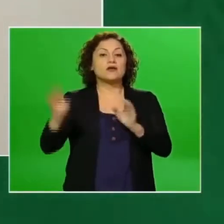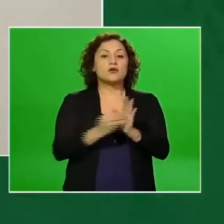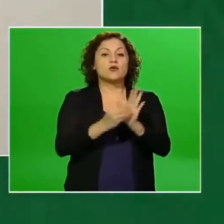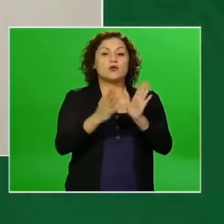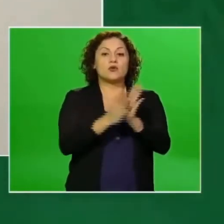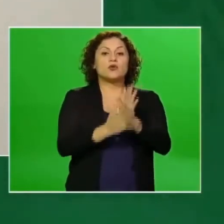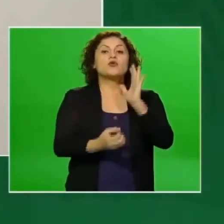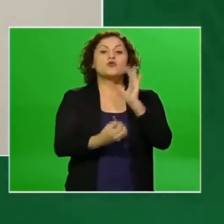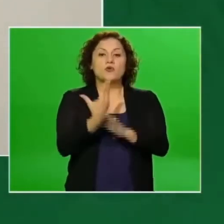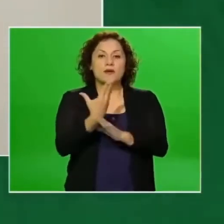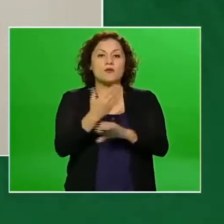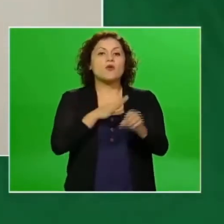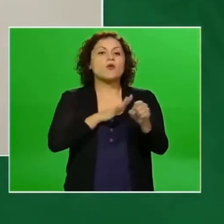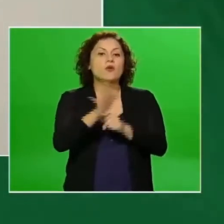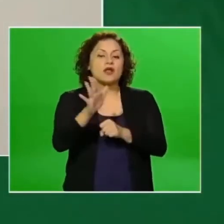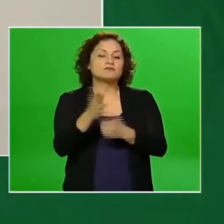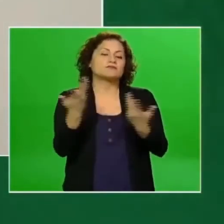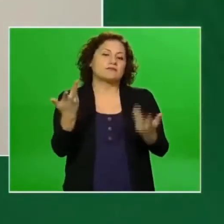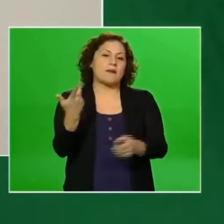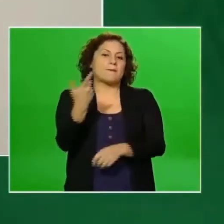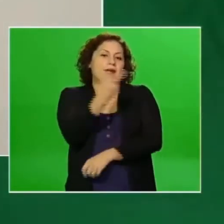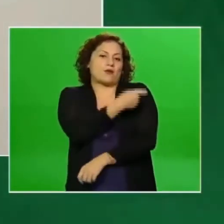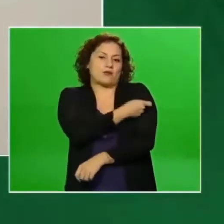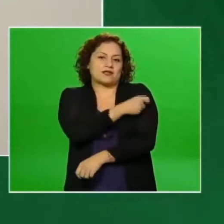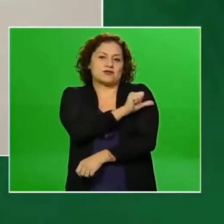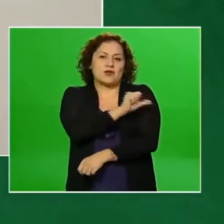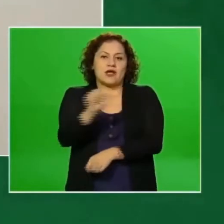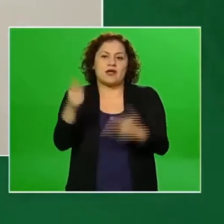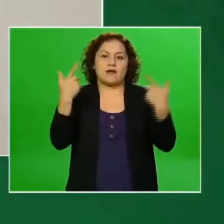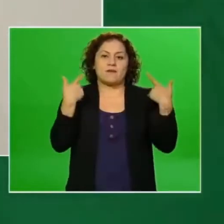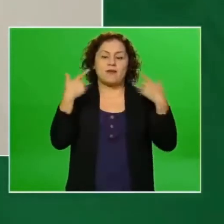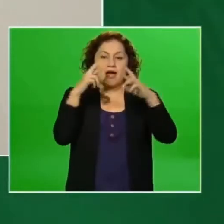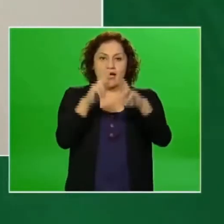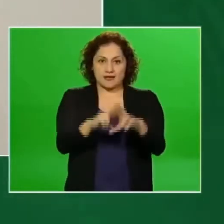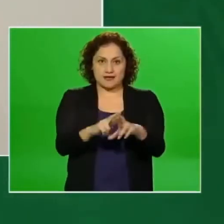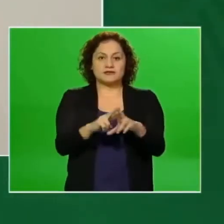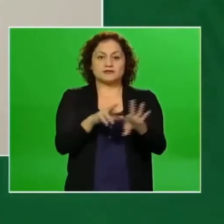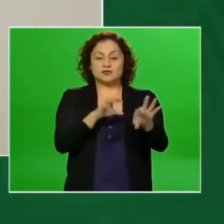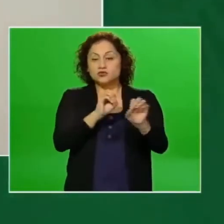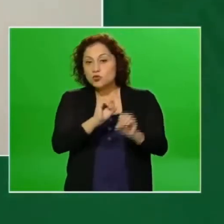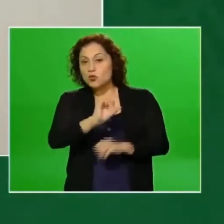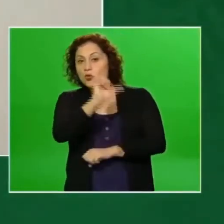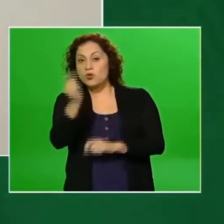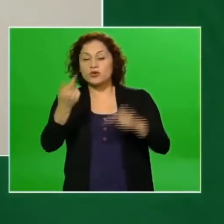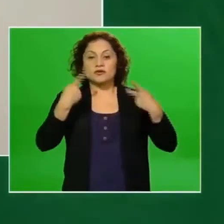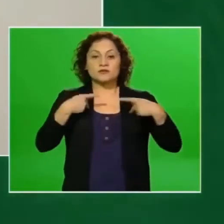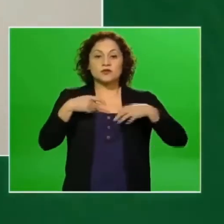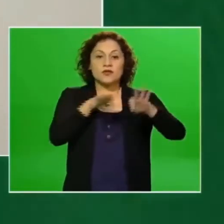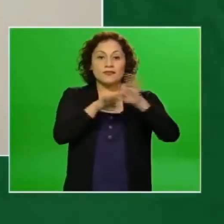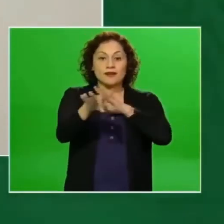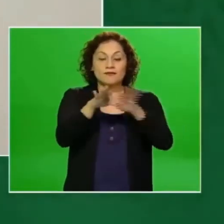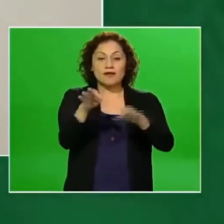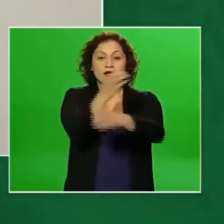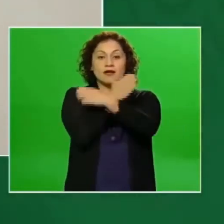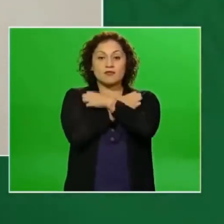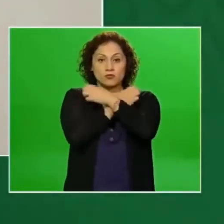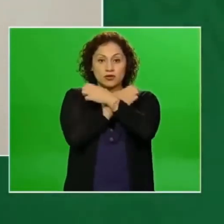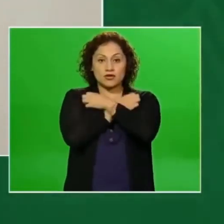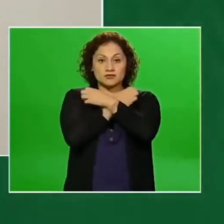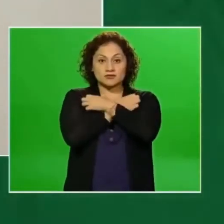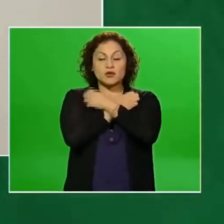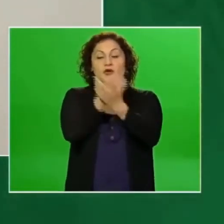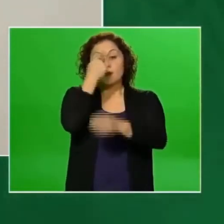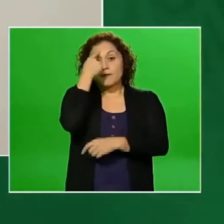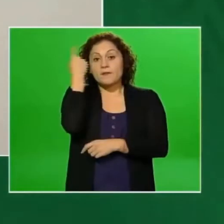precisamente la vacunación a los trabajadores de la educación, a todas aquellas personas que están involucradas en dar los servicios para